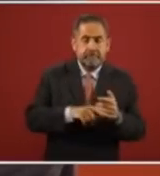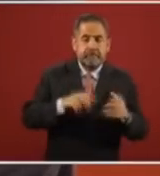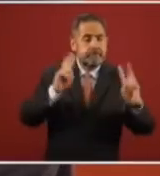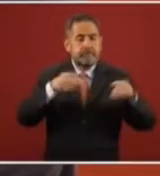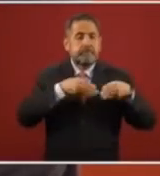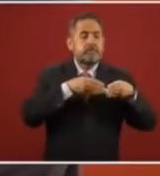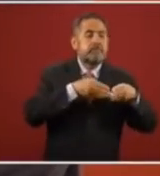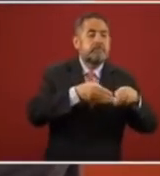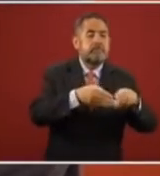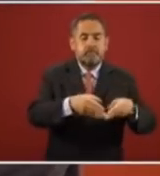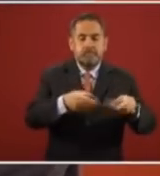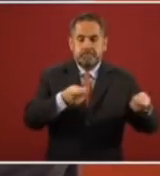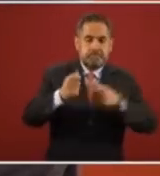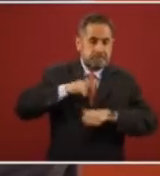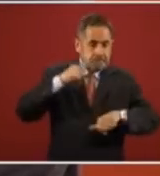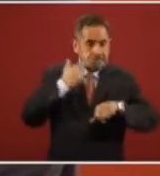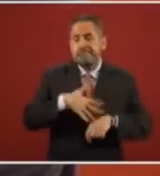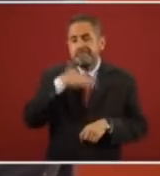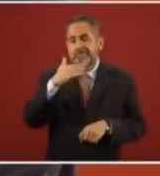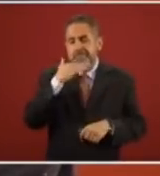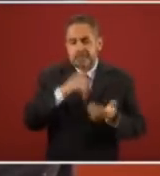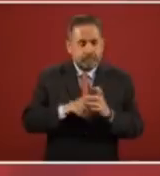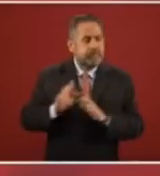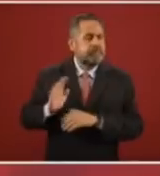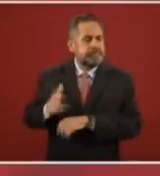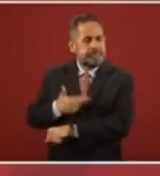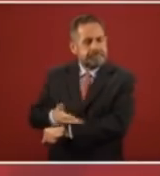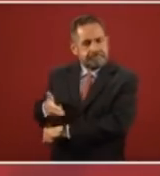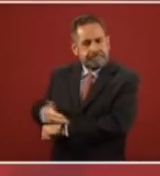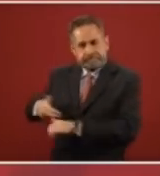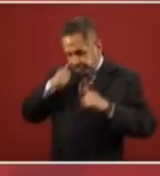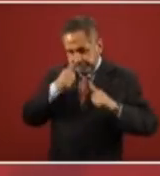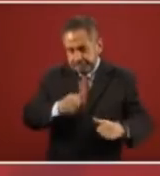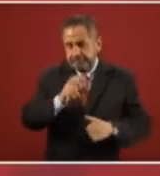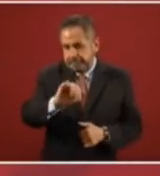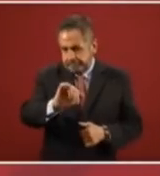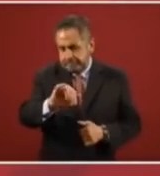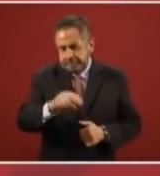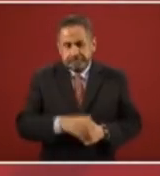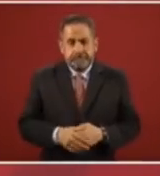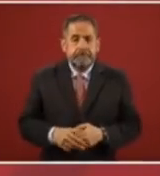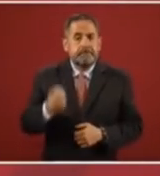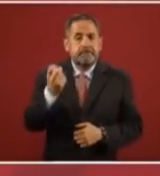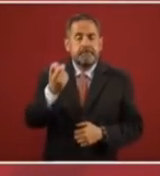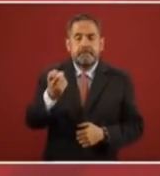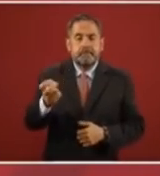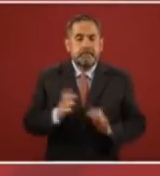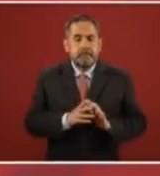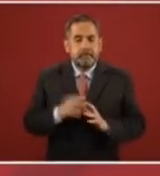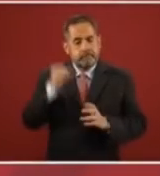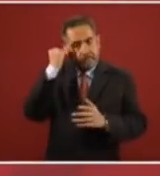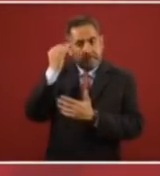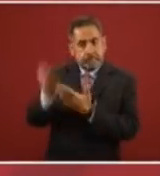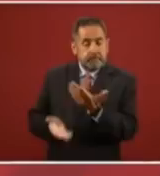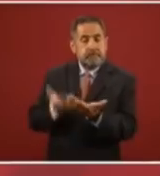manejo de puertos y ya estamos atendiendo este asunto. Por eso, lo de la